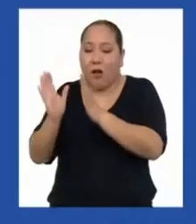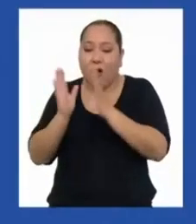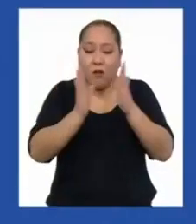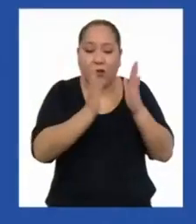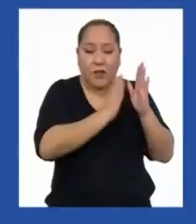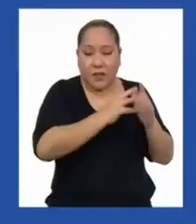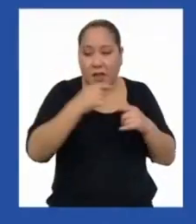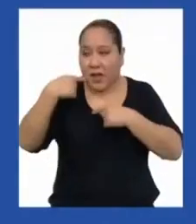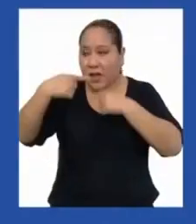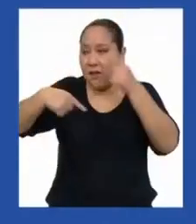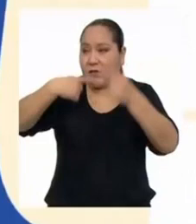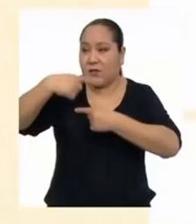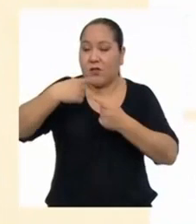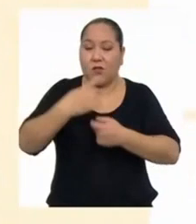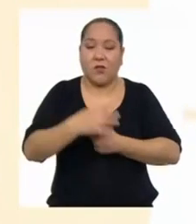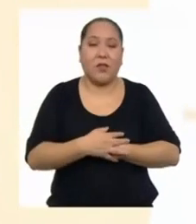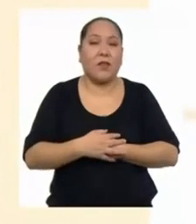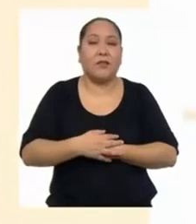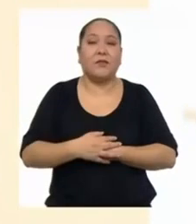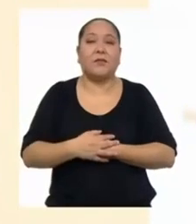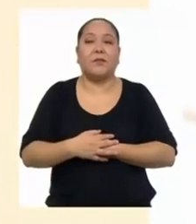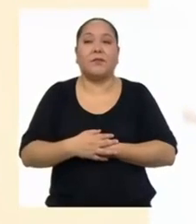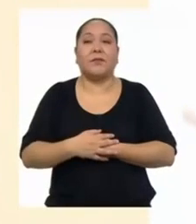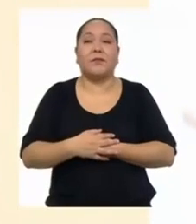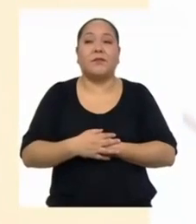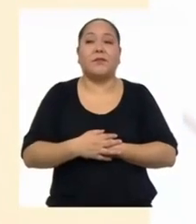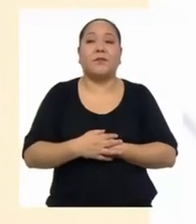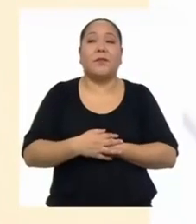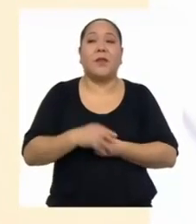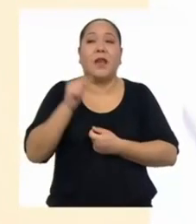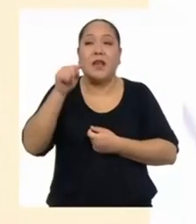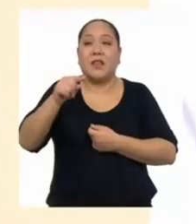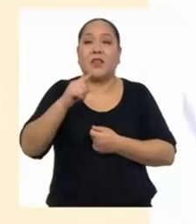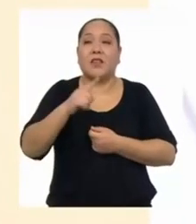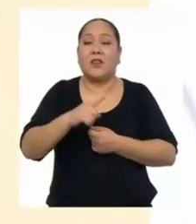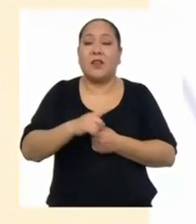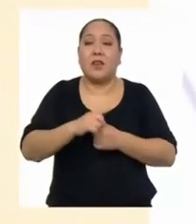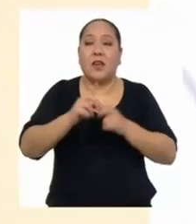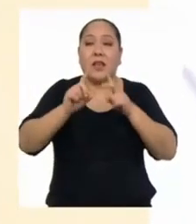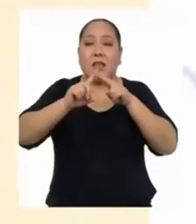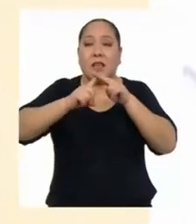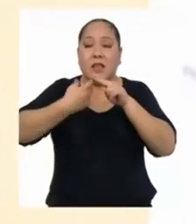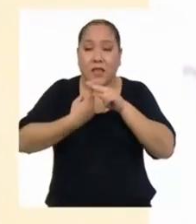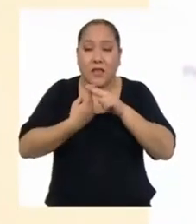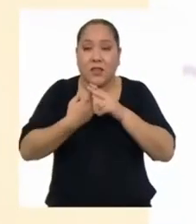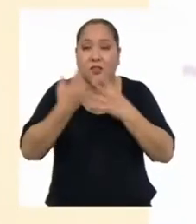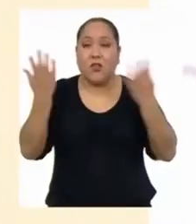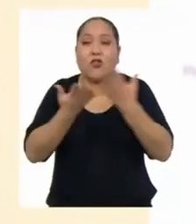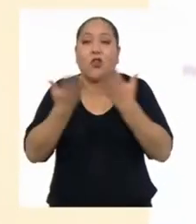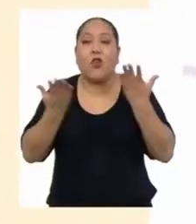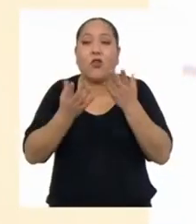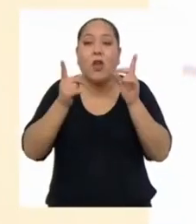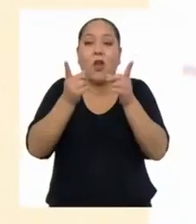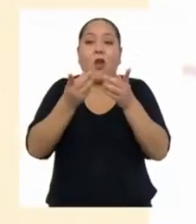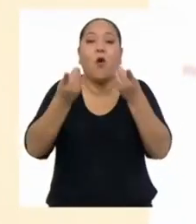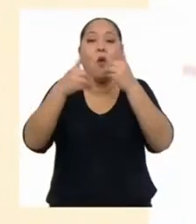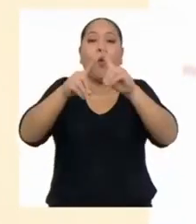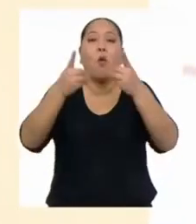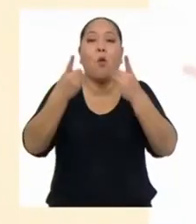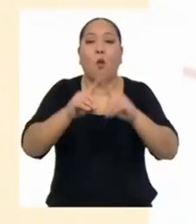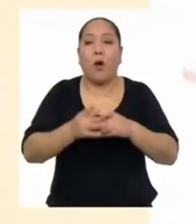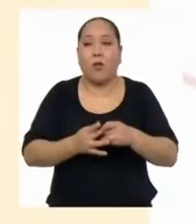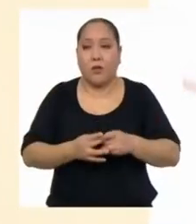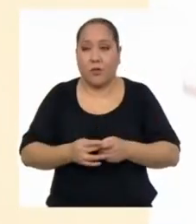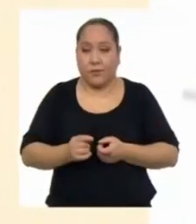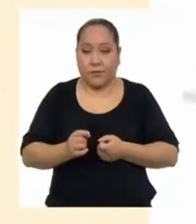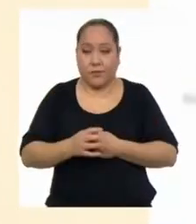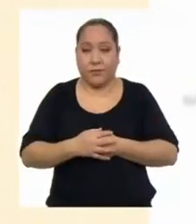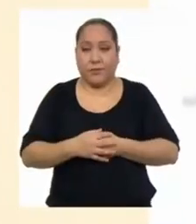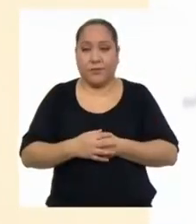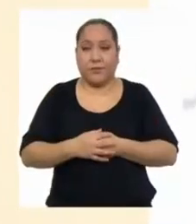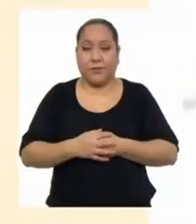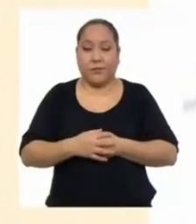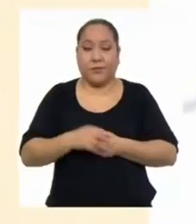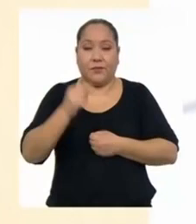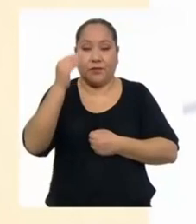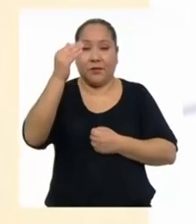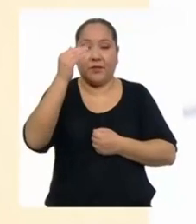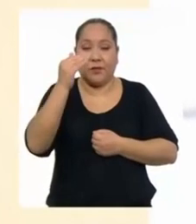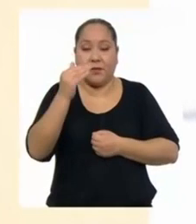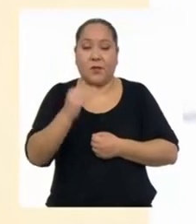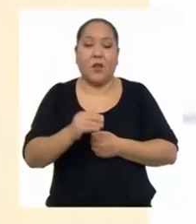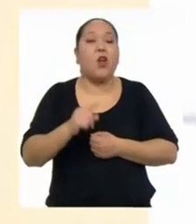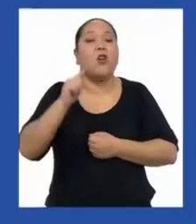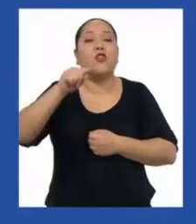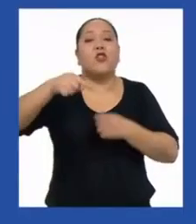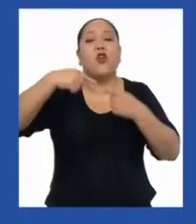relatar. En el inicio contaremos el dónde y el cuándo. Narraré un poco del contexto del club de periodismo y